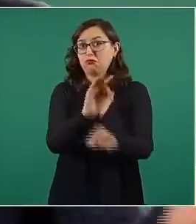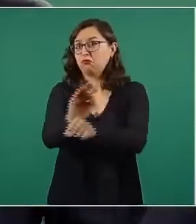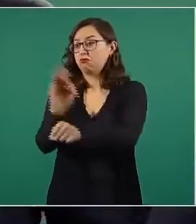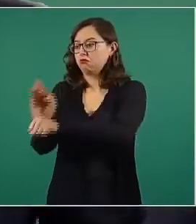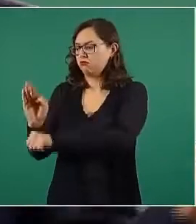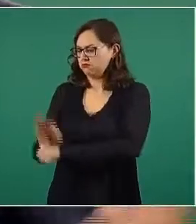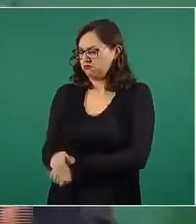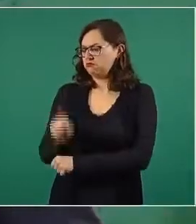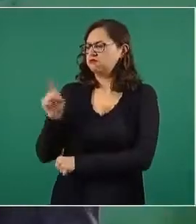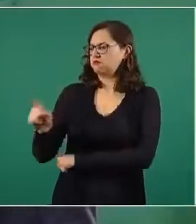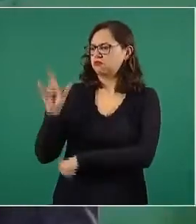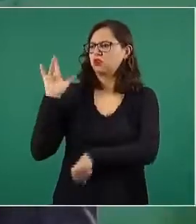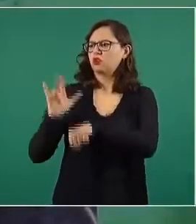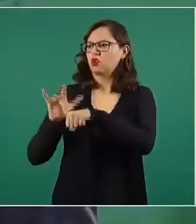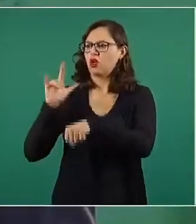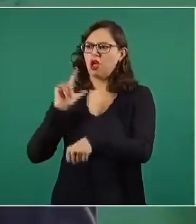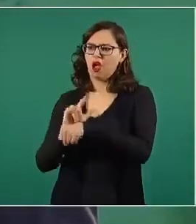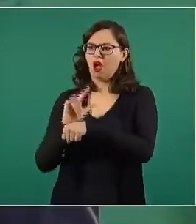¿cómo va a viajar en avión?